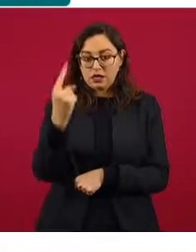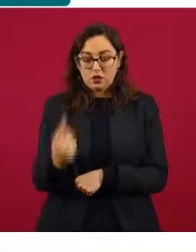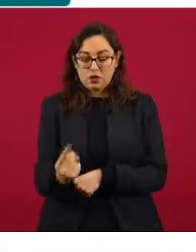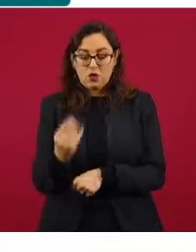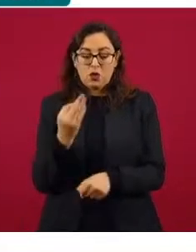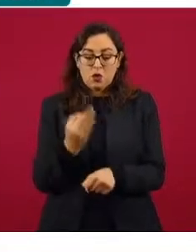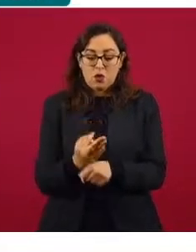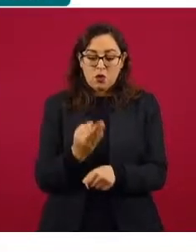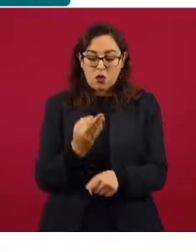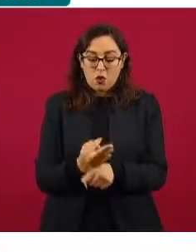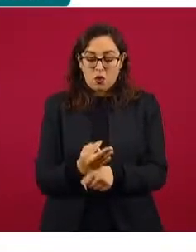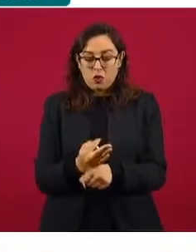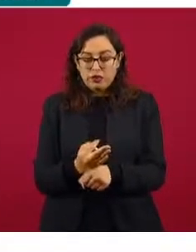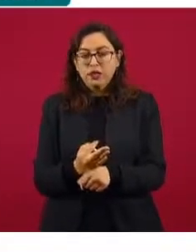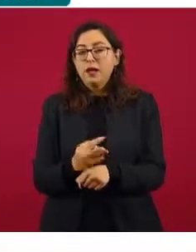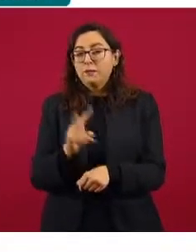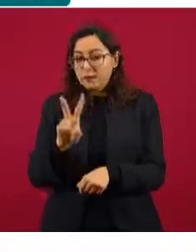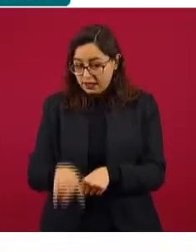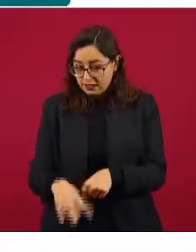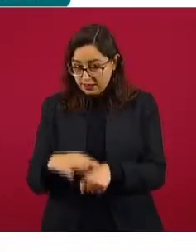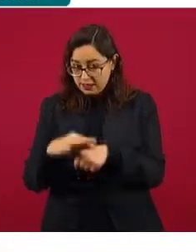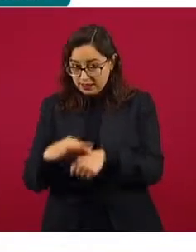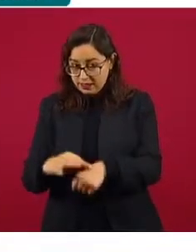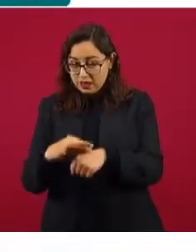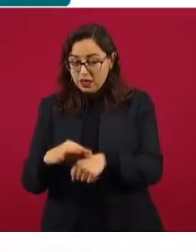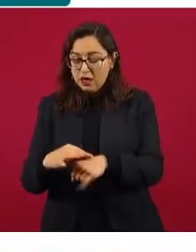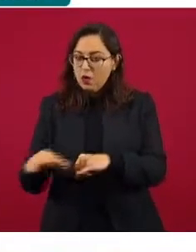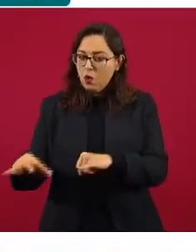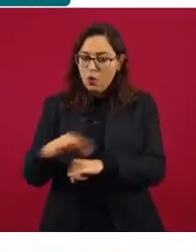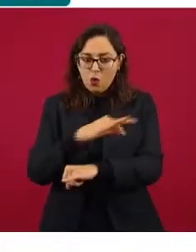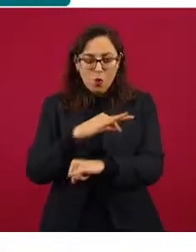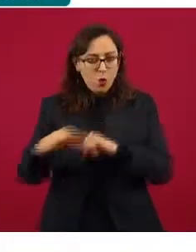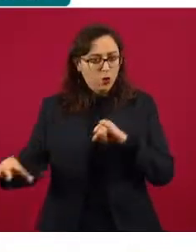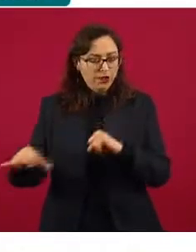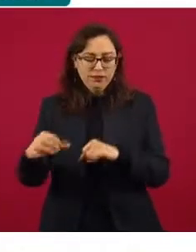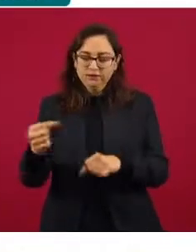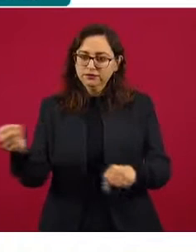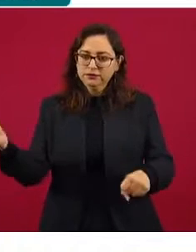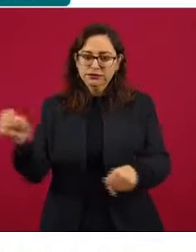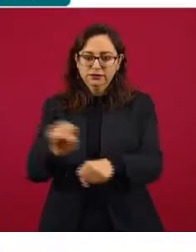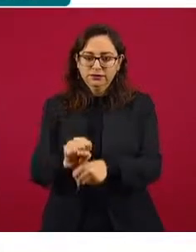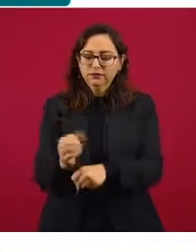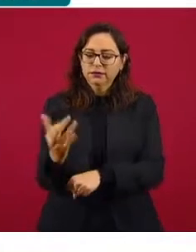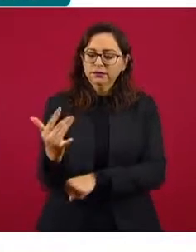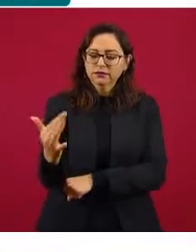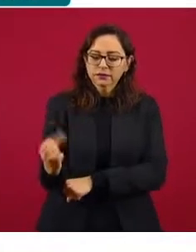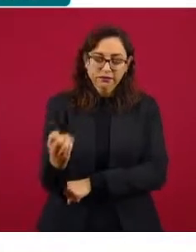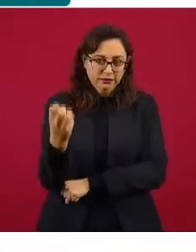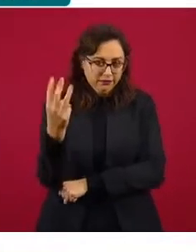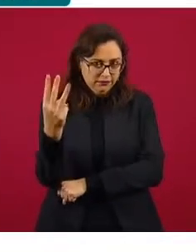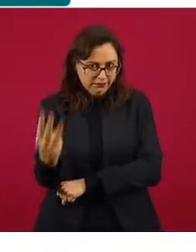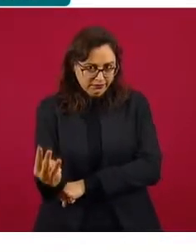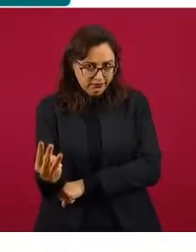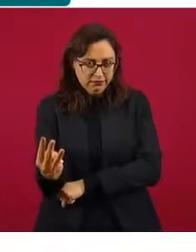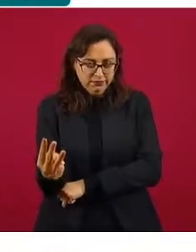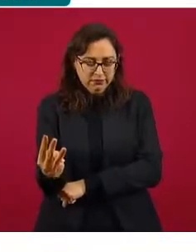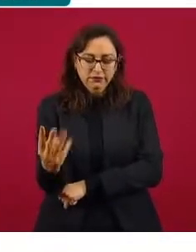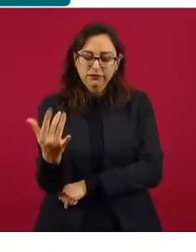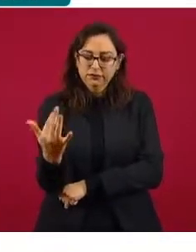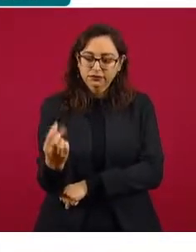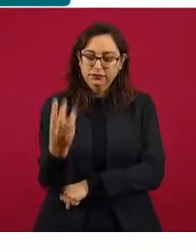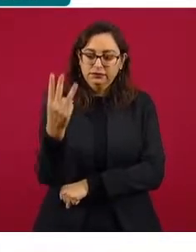este momento está transcurriendo la última semana epidemiológica de 2020, la semana 53, que es una semana